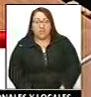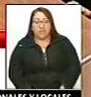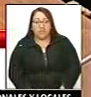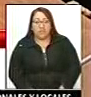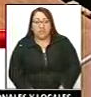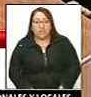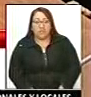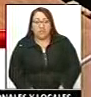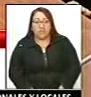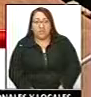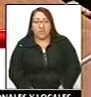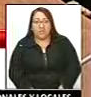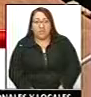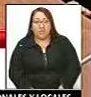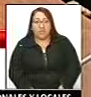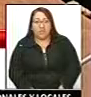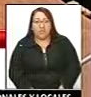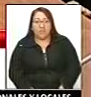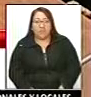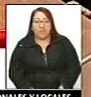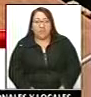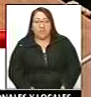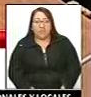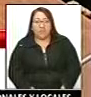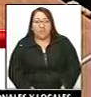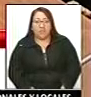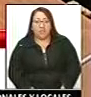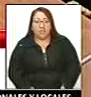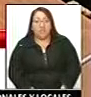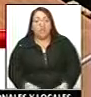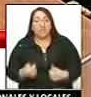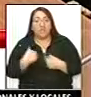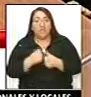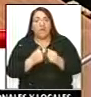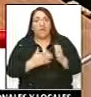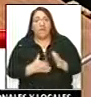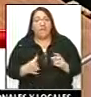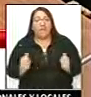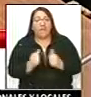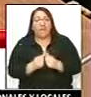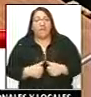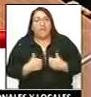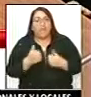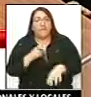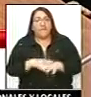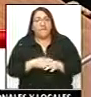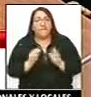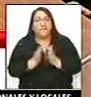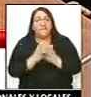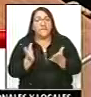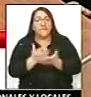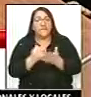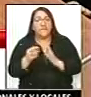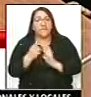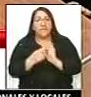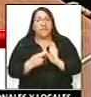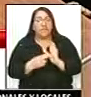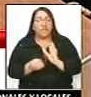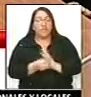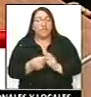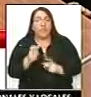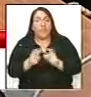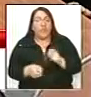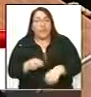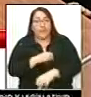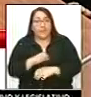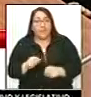colegios cuenten con las normas de convivencia consensuada, que cuenten con el plan de convivencia democrática, un libro de registro de incidencias, los